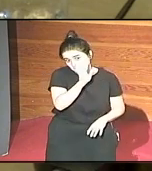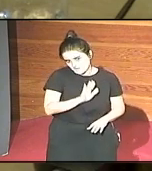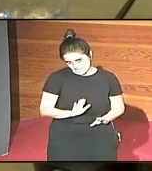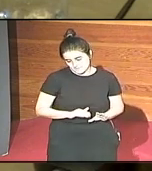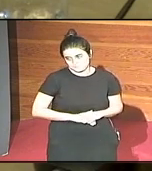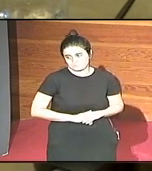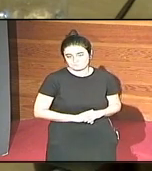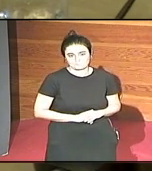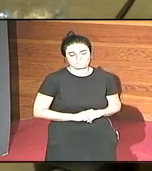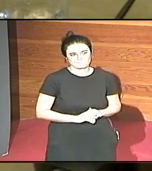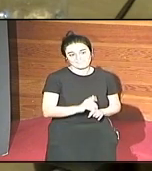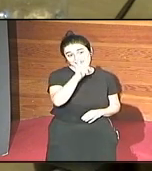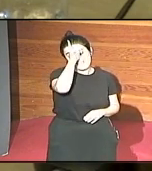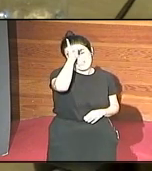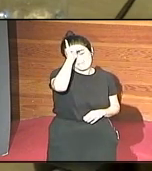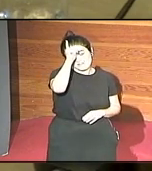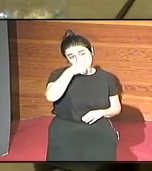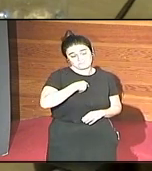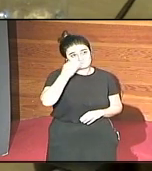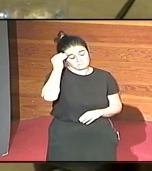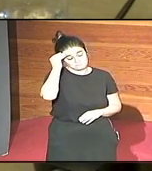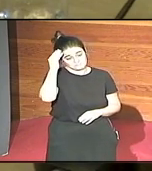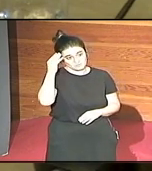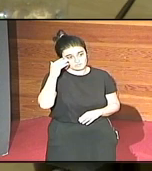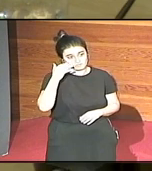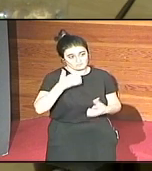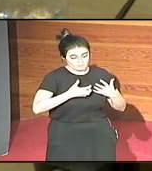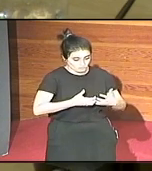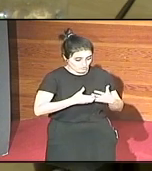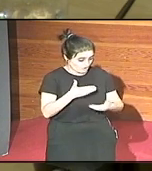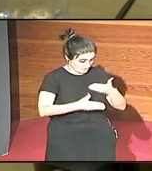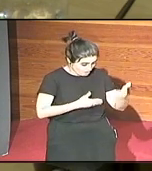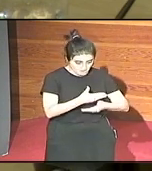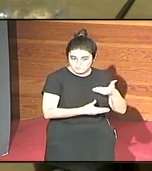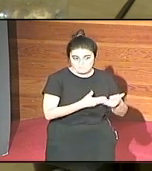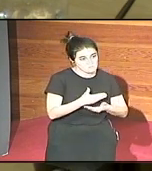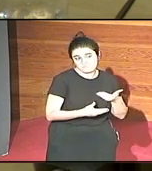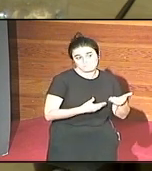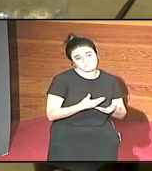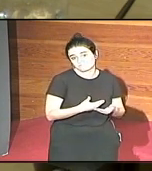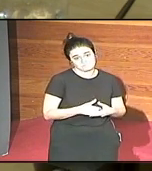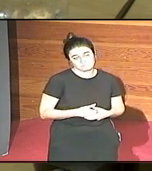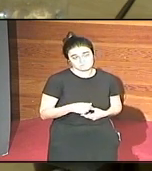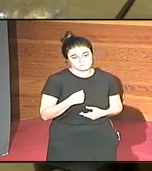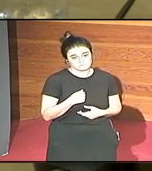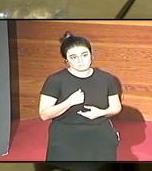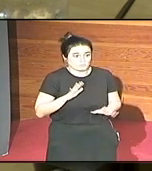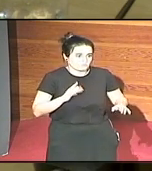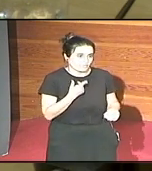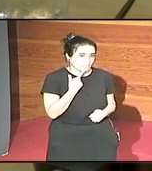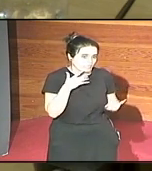Y Alemania no lo va a poner en funcionamiento, por lo menos es lo que